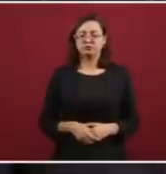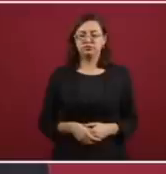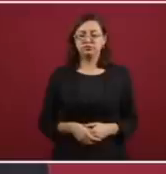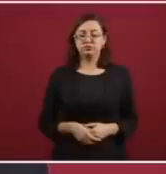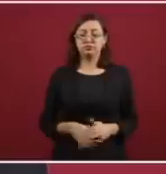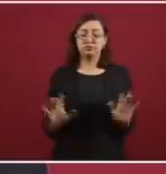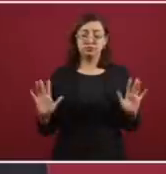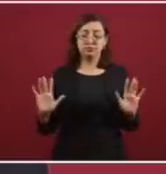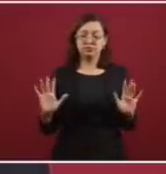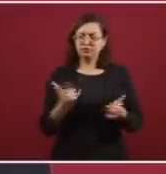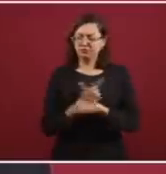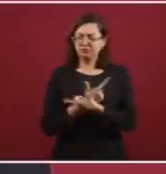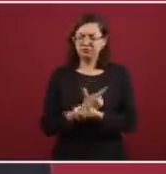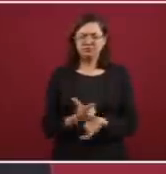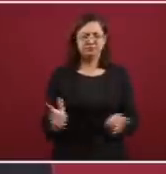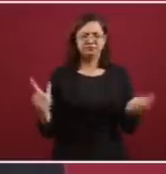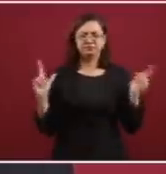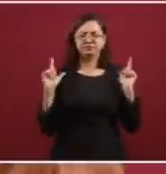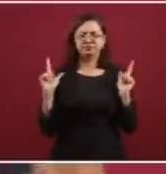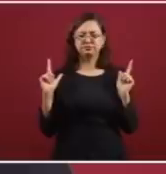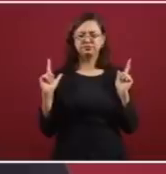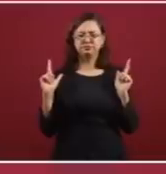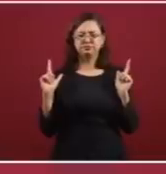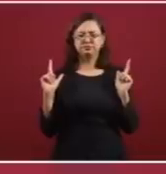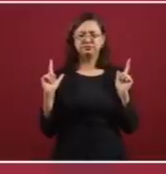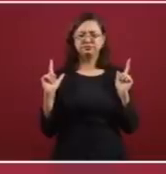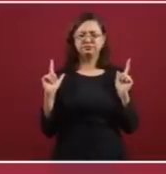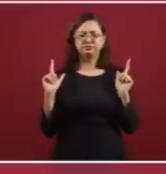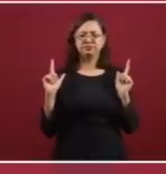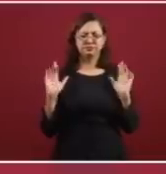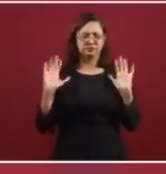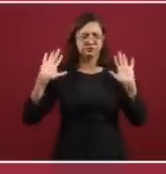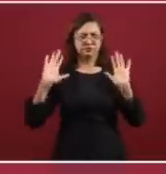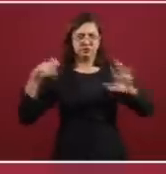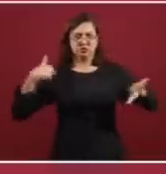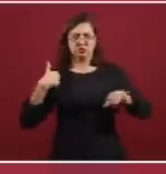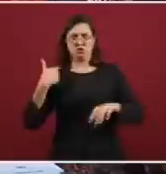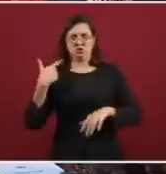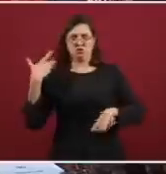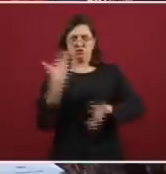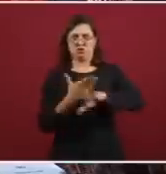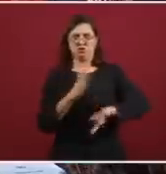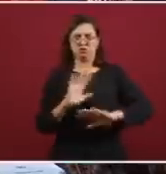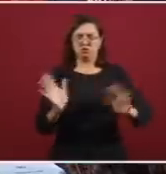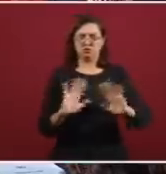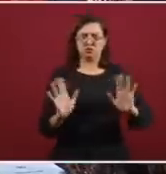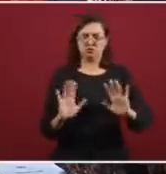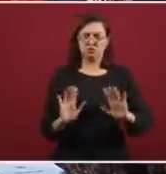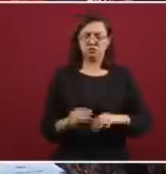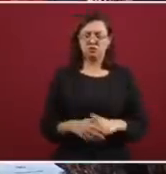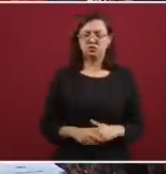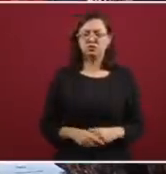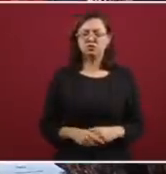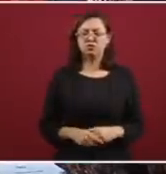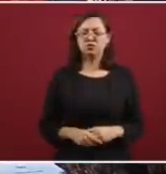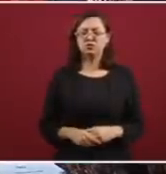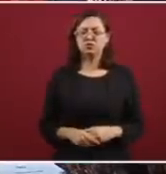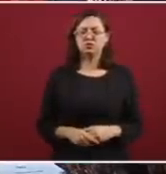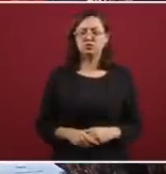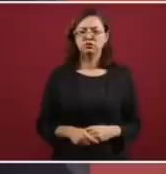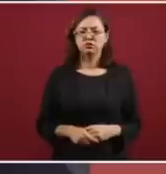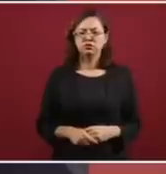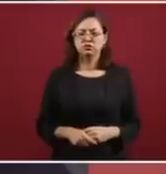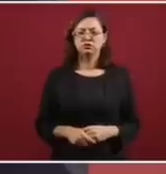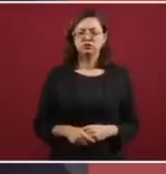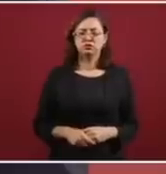Con toda libertad, más. No se vaya a malinterpretar, ¿eh? Pero